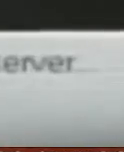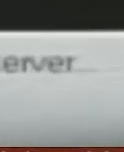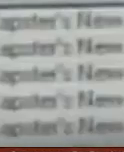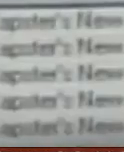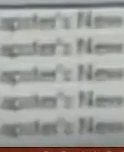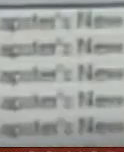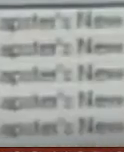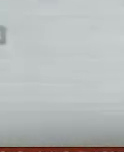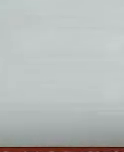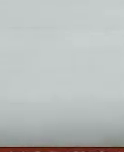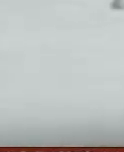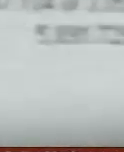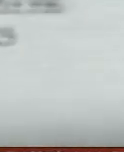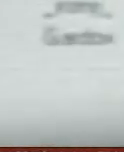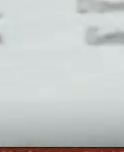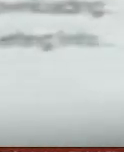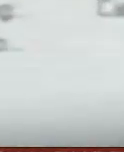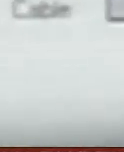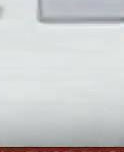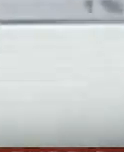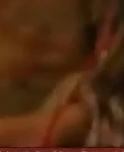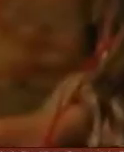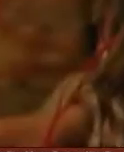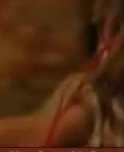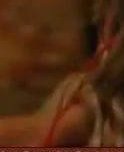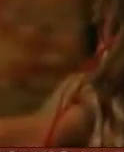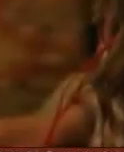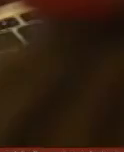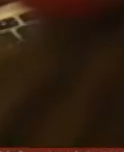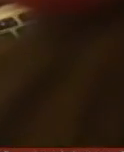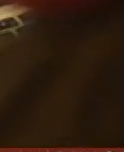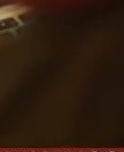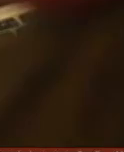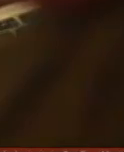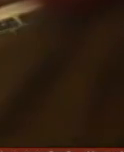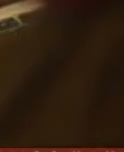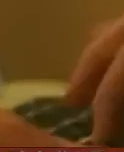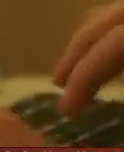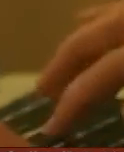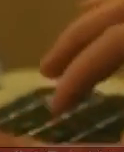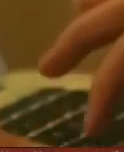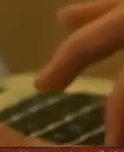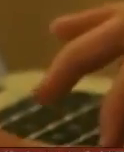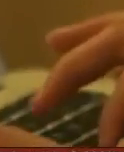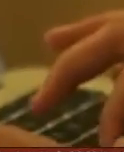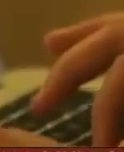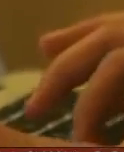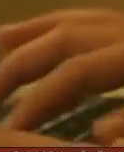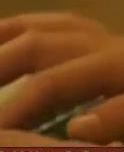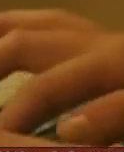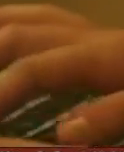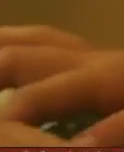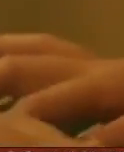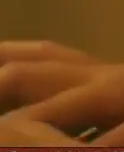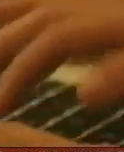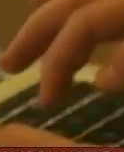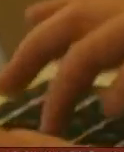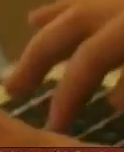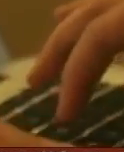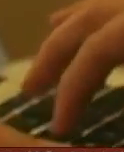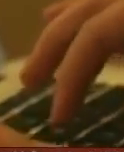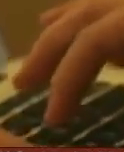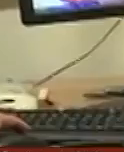servicio de música por internet, donde se podían descargar música y canciones. Hizo la